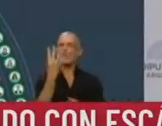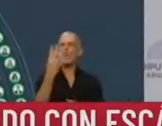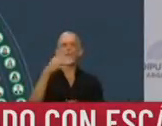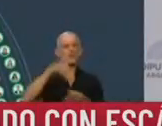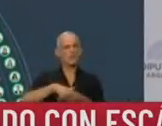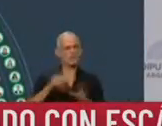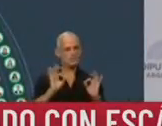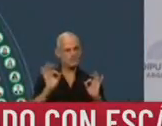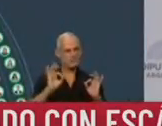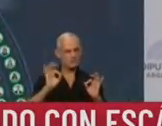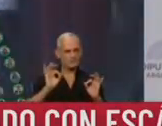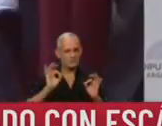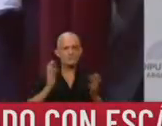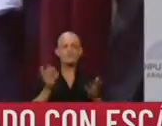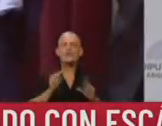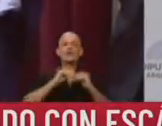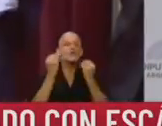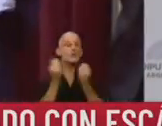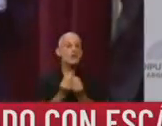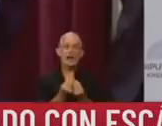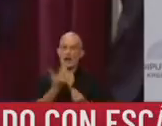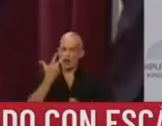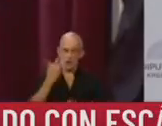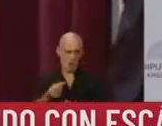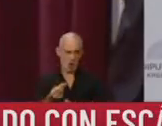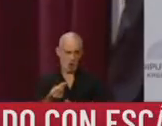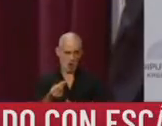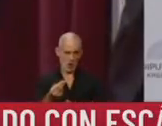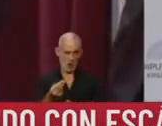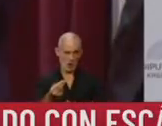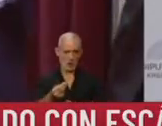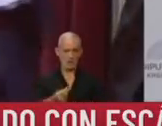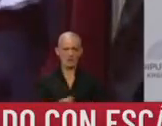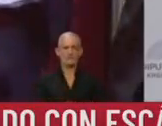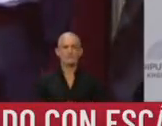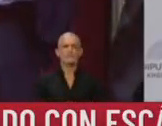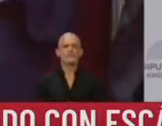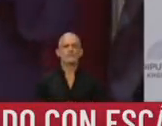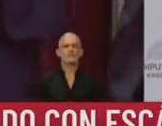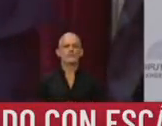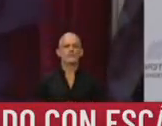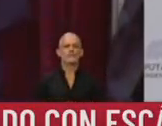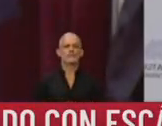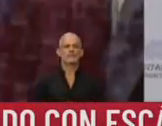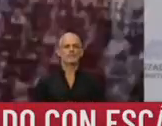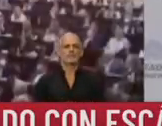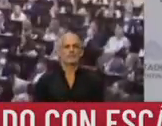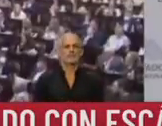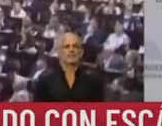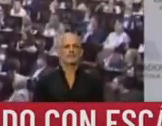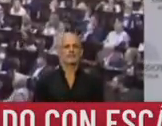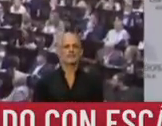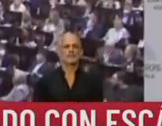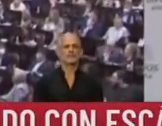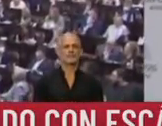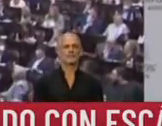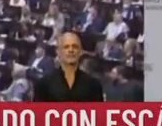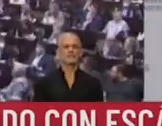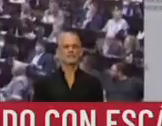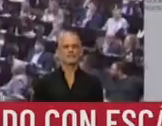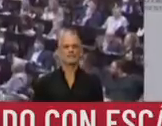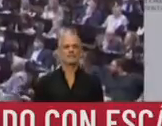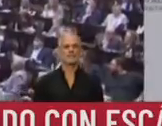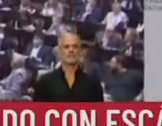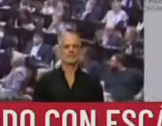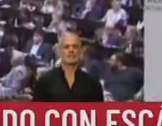dejó la inflación clavada en 33%, ya está en el 50% este año. El nivel de endeudamiento de 24 mil millones